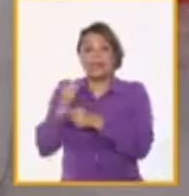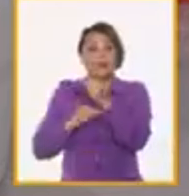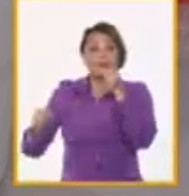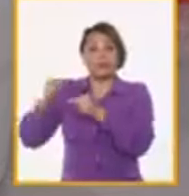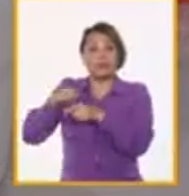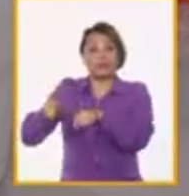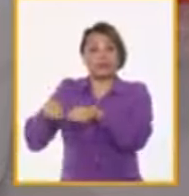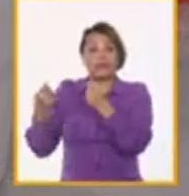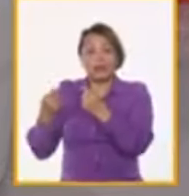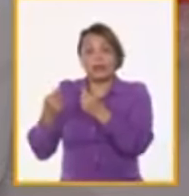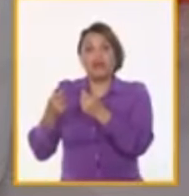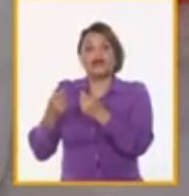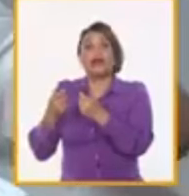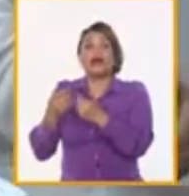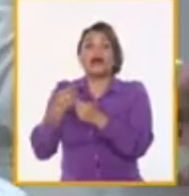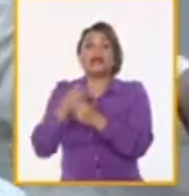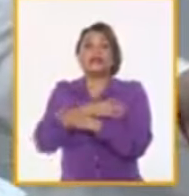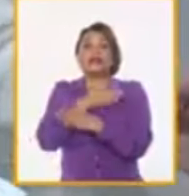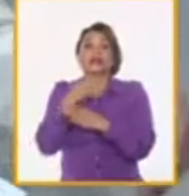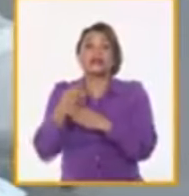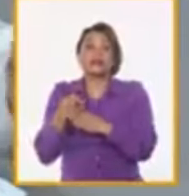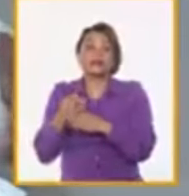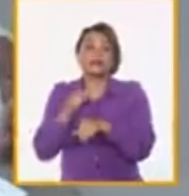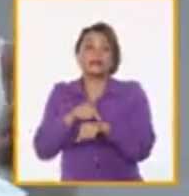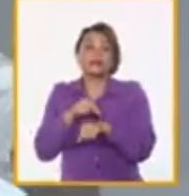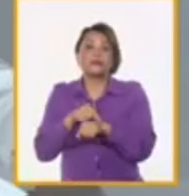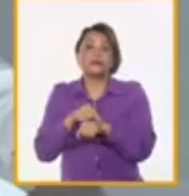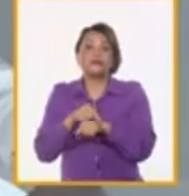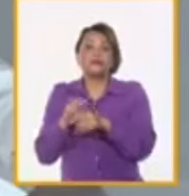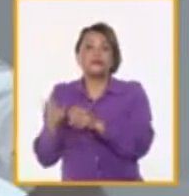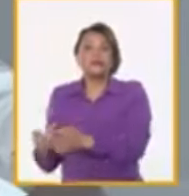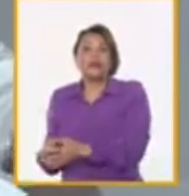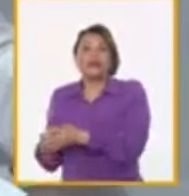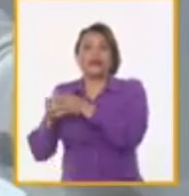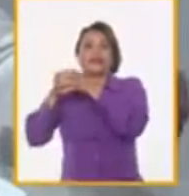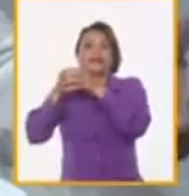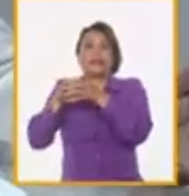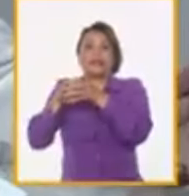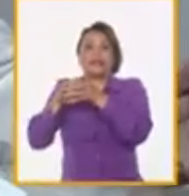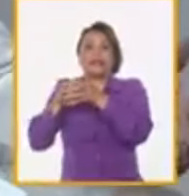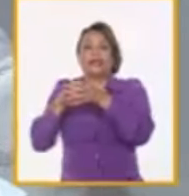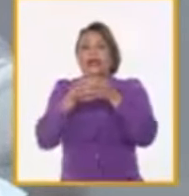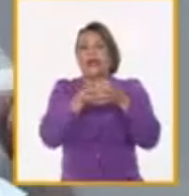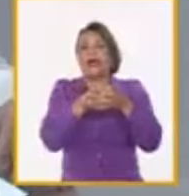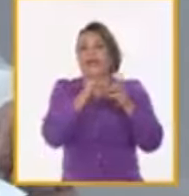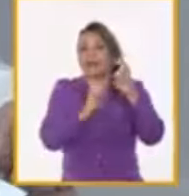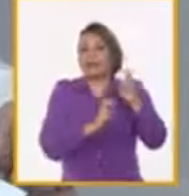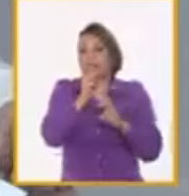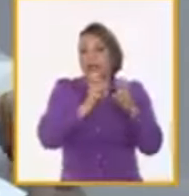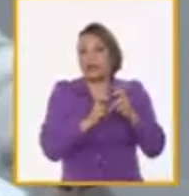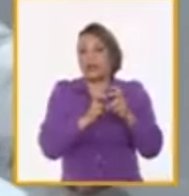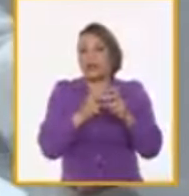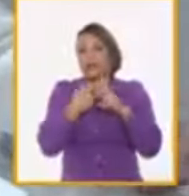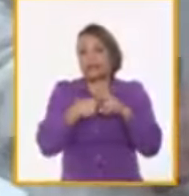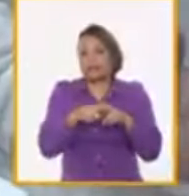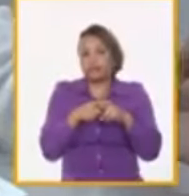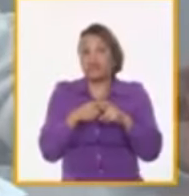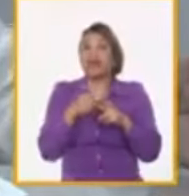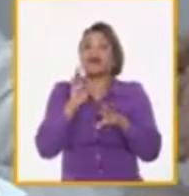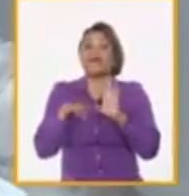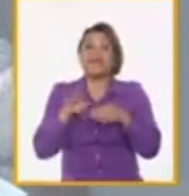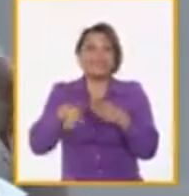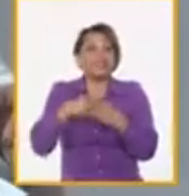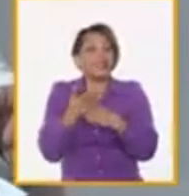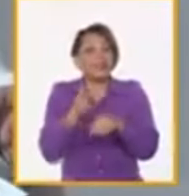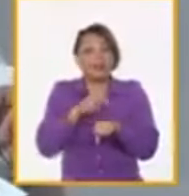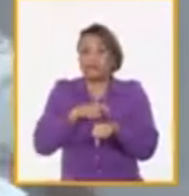que no cumplamos el ciclo de traslado y llevarlo a los talleres y reparaciones, que hay veces que nos cogen muchos días, porque no tenemos para reparar todos